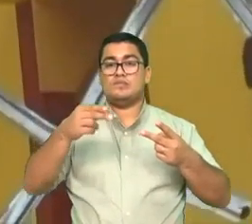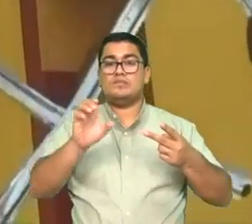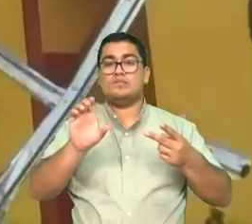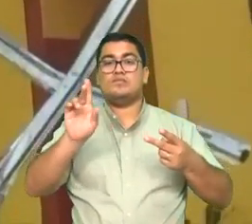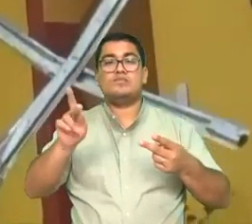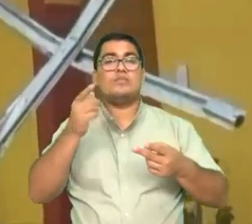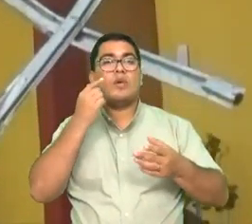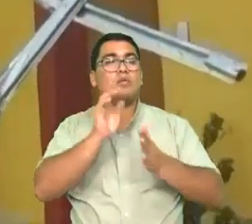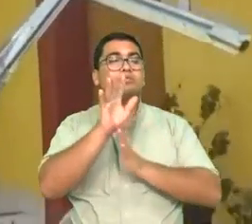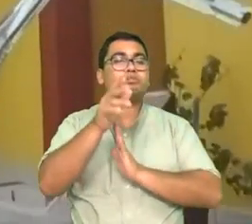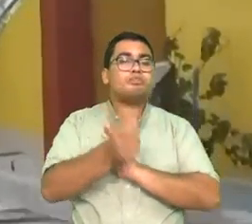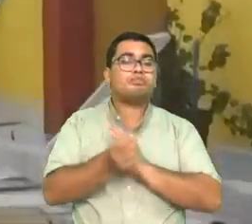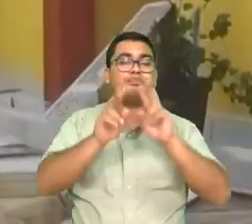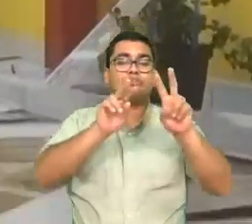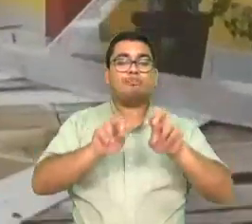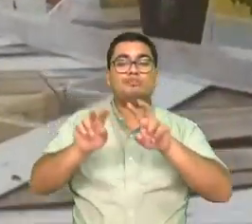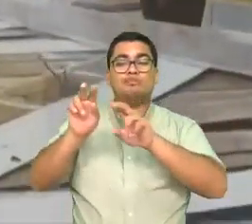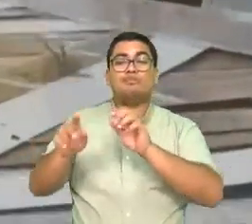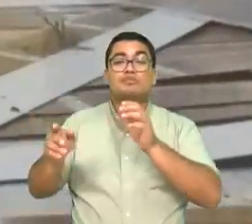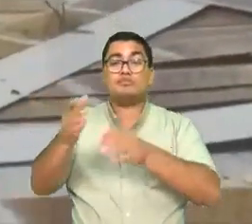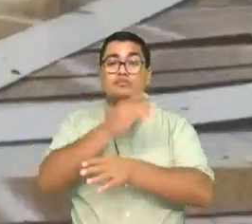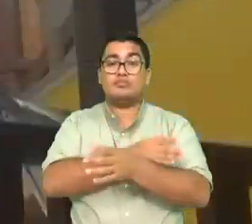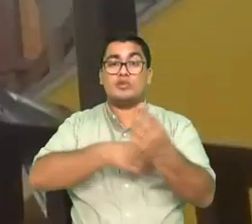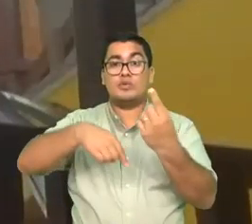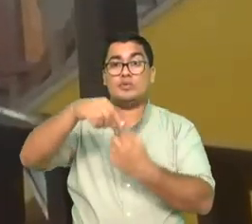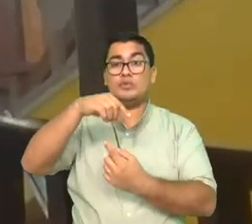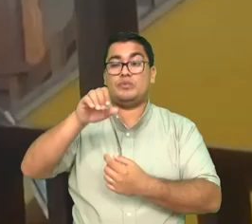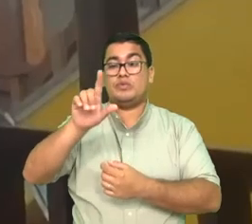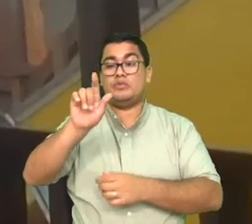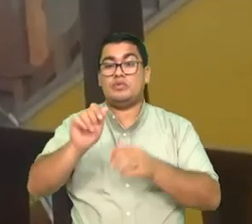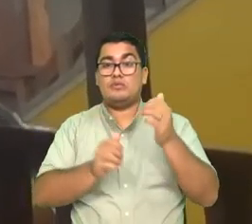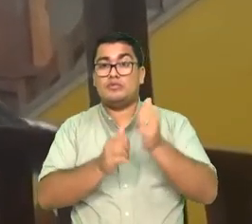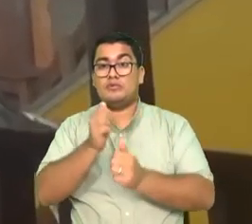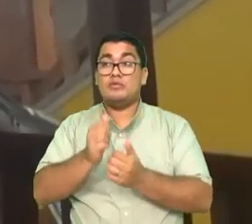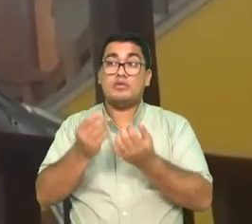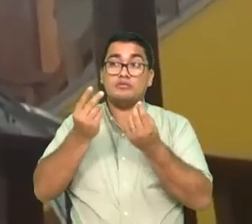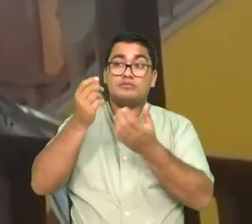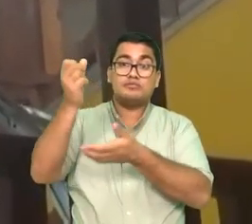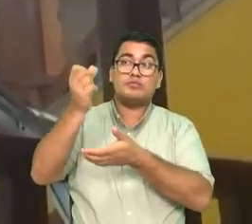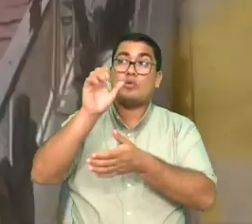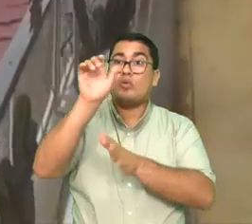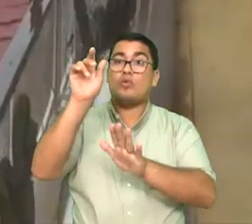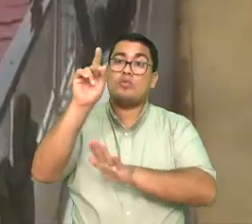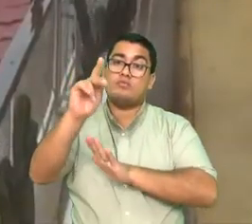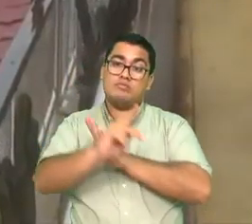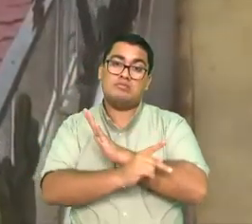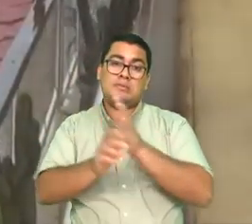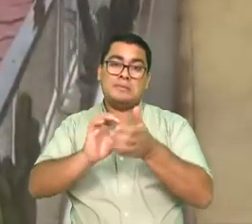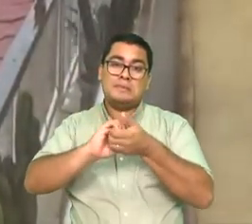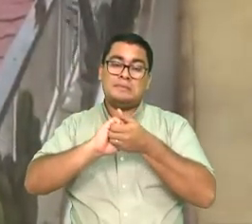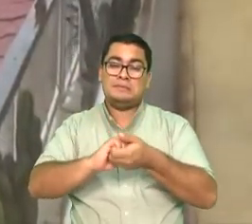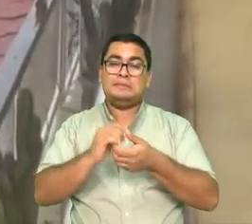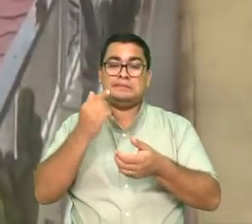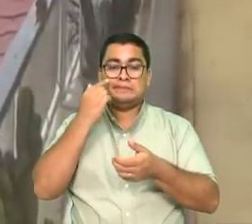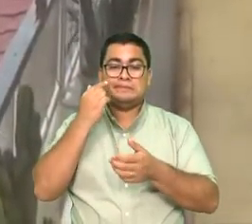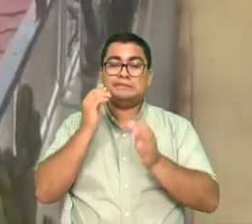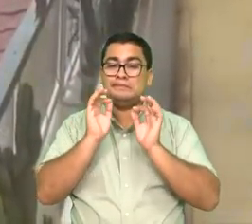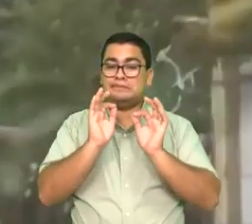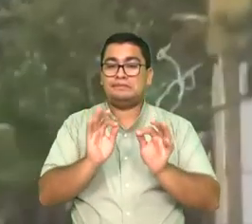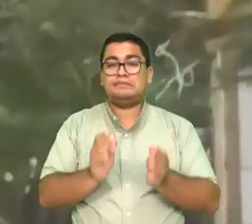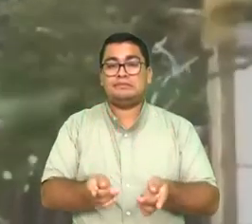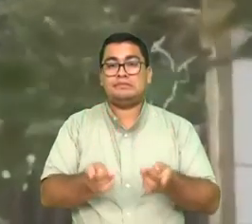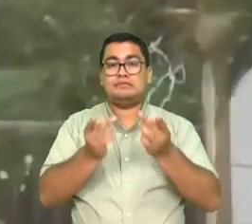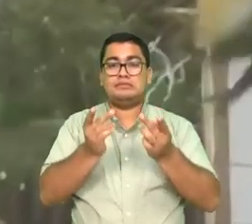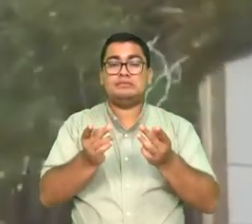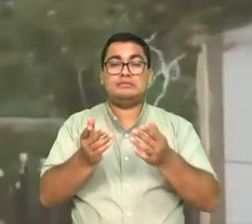cuantificar y evaluar los daños dejados por ETA y así solicitar recursos a países amigos para restablecer la vida de